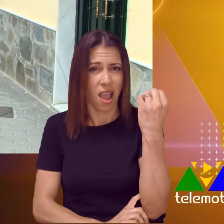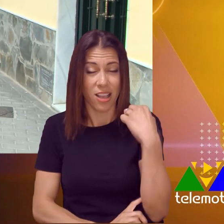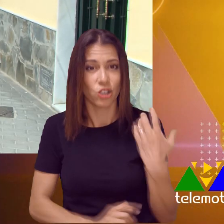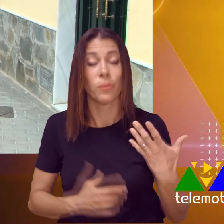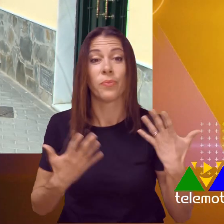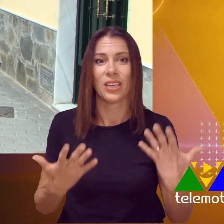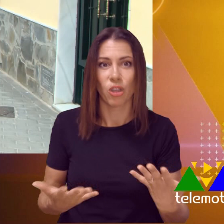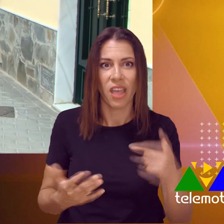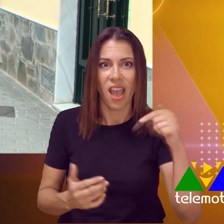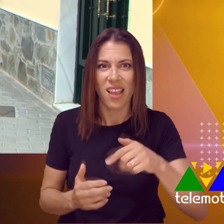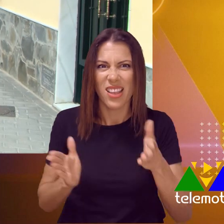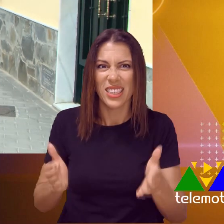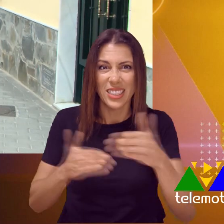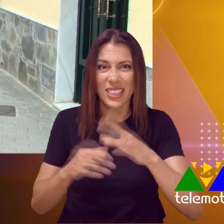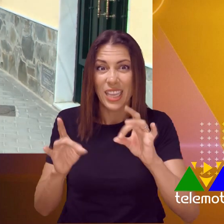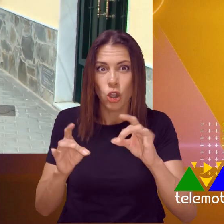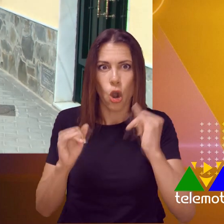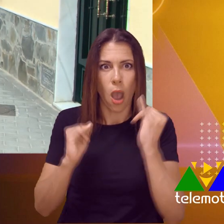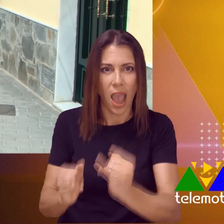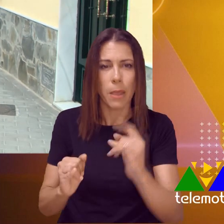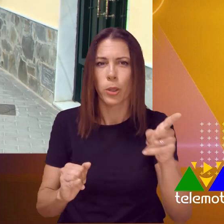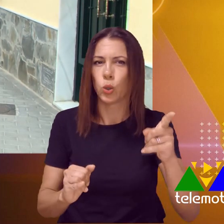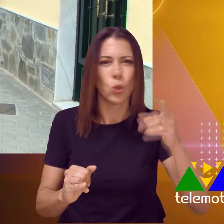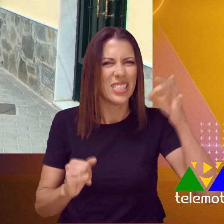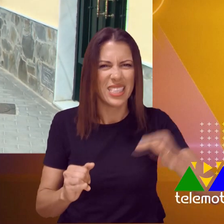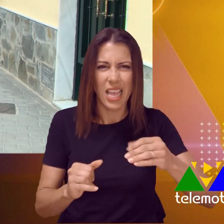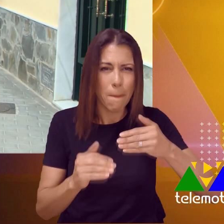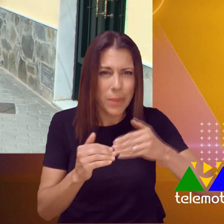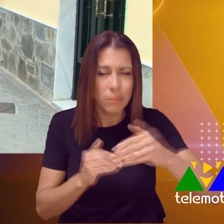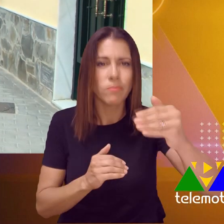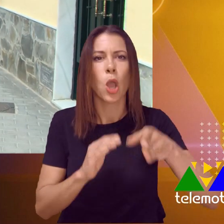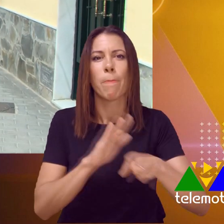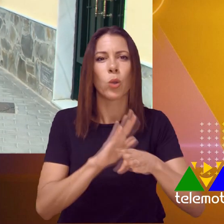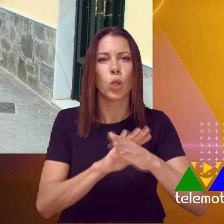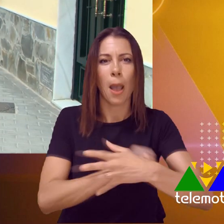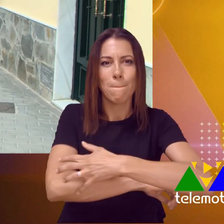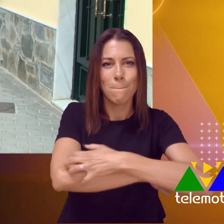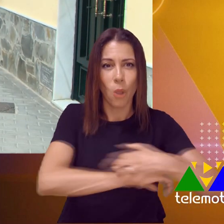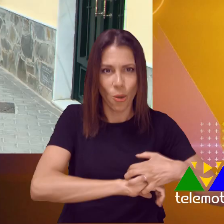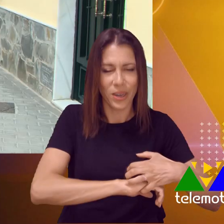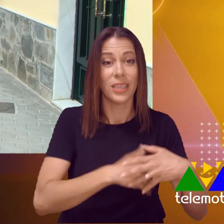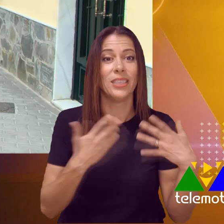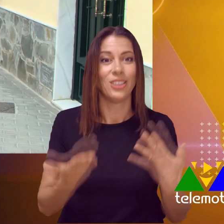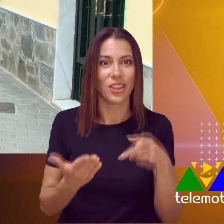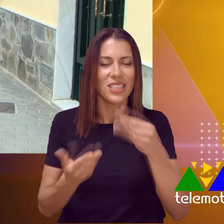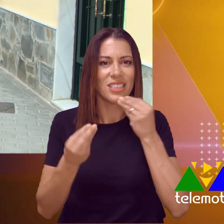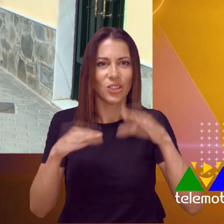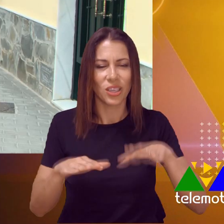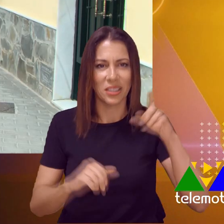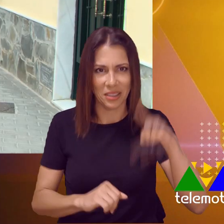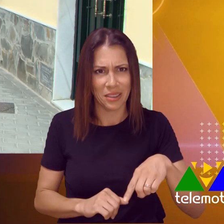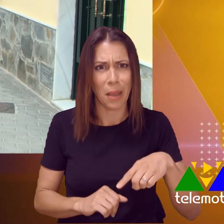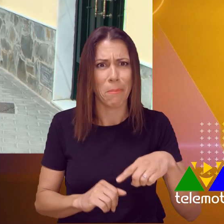caso, y aquí tienes un tesoro, pero nunca vas a poder salir de pobre. Es decir, curiosamente, esa historia se remonta también